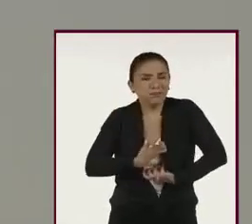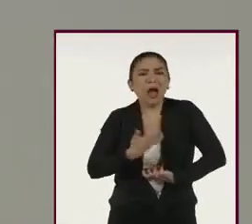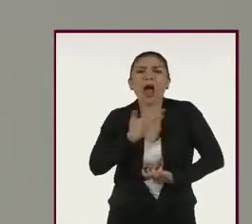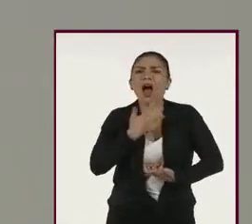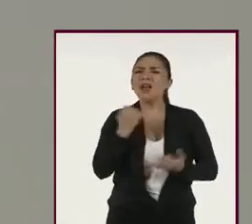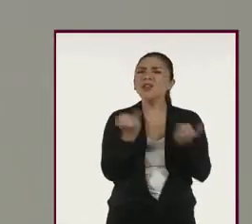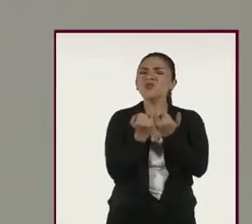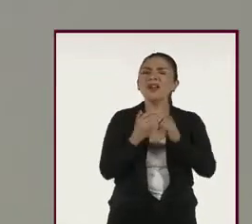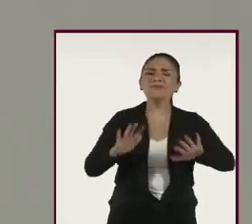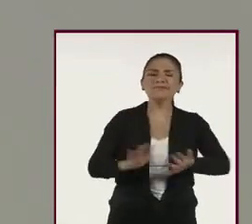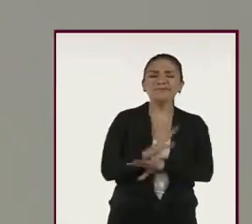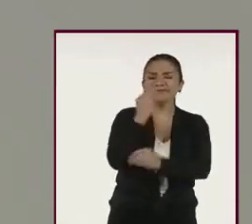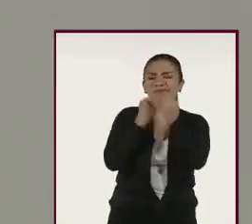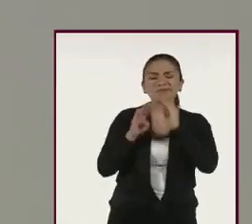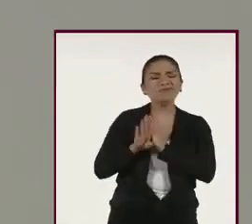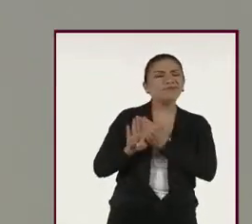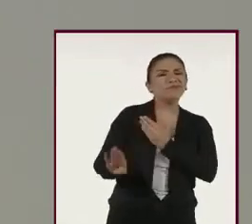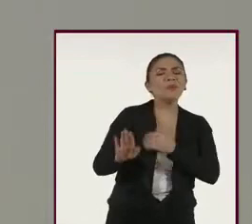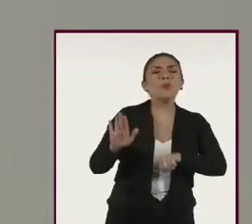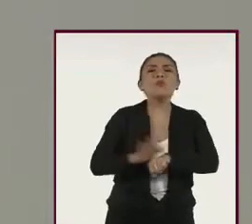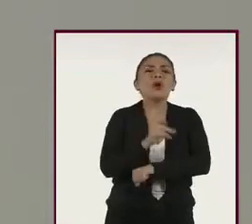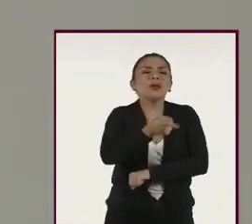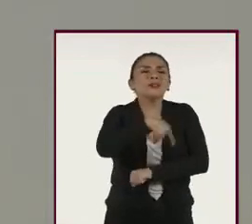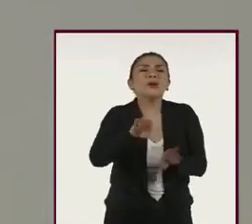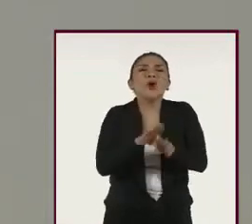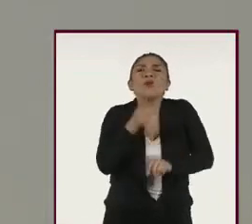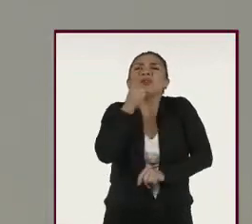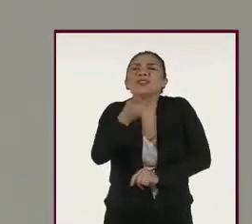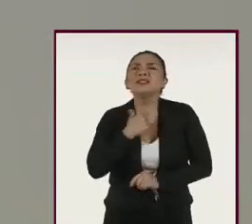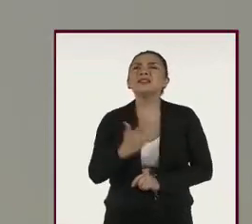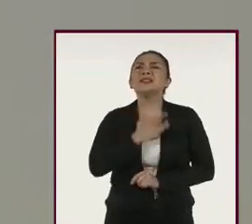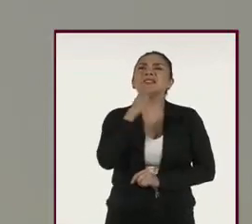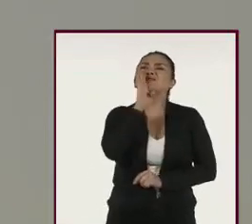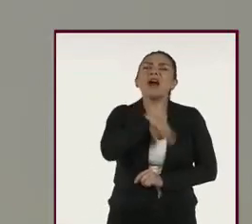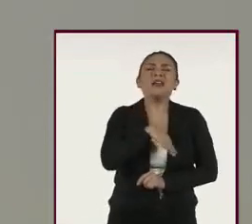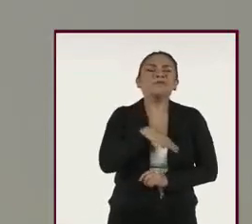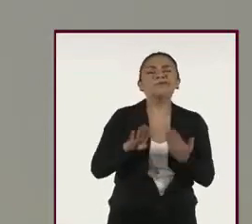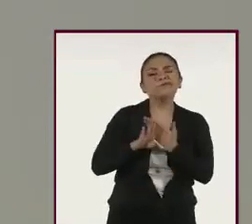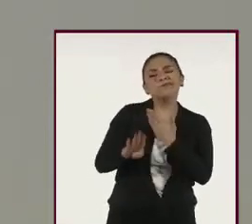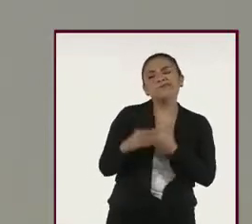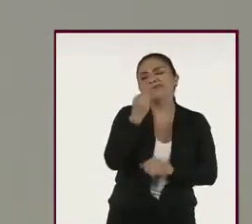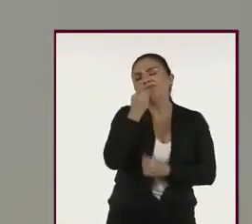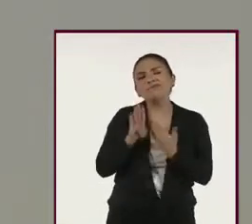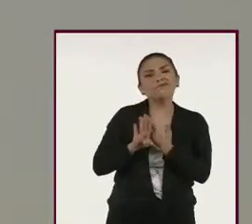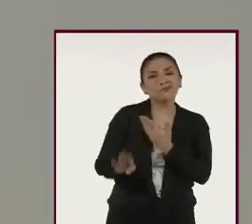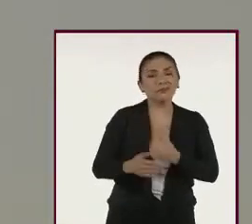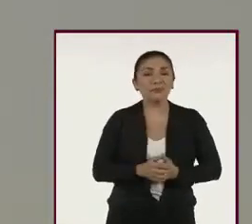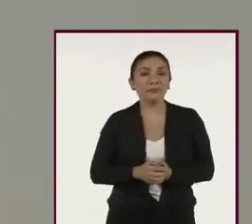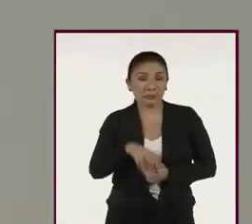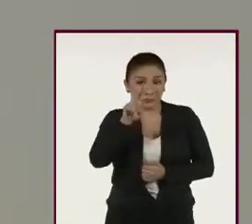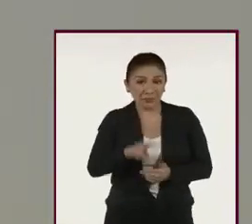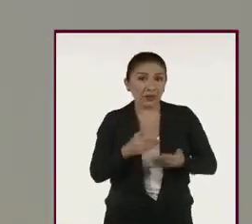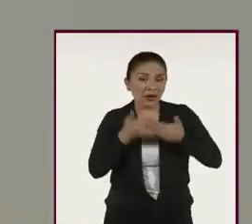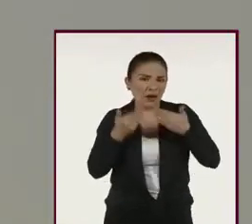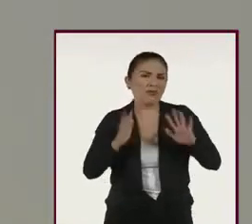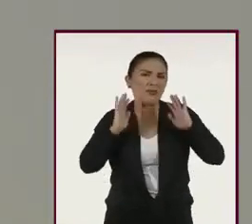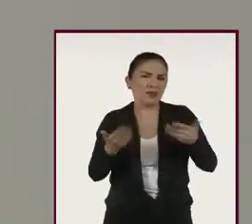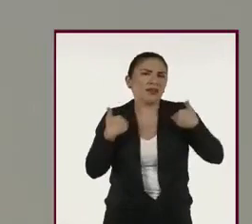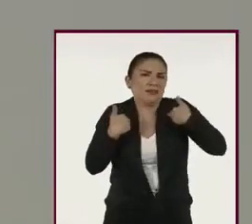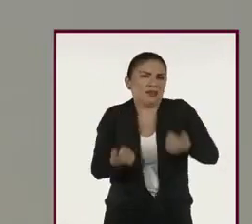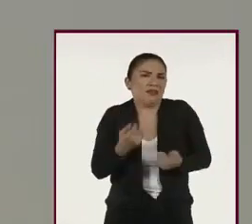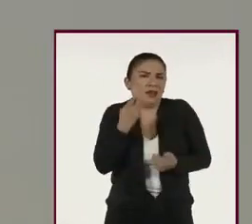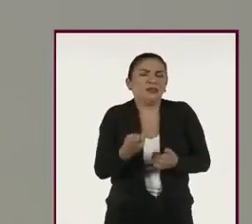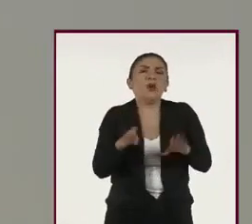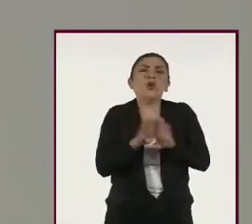alimentación como una manera de los niños de expresar ese malestar. Actualmente tenemos criterios bien definidos para